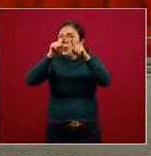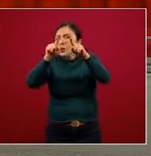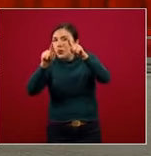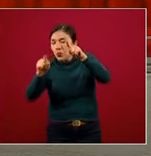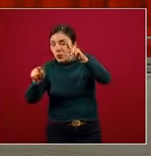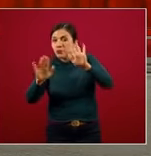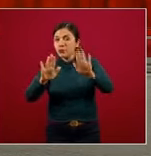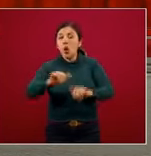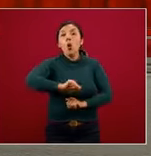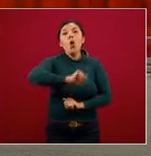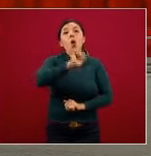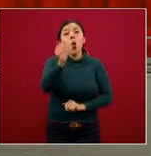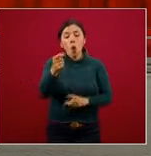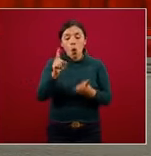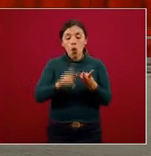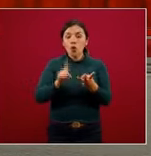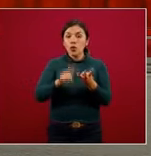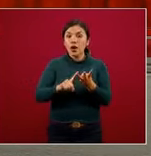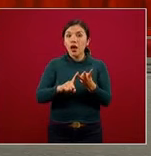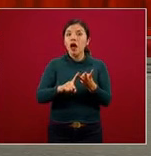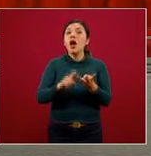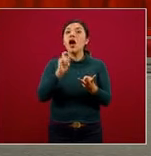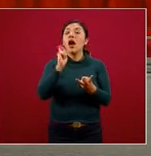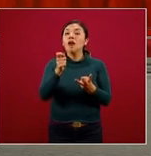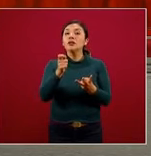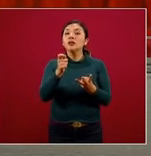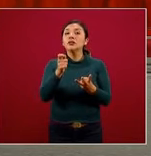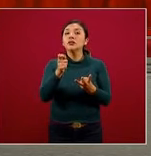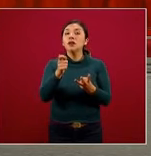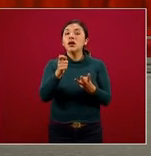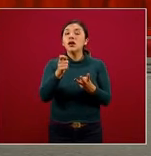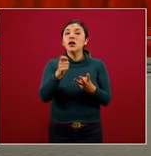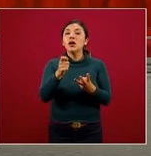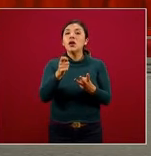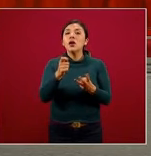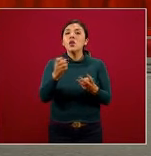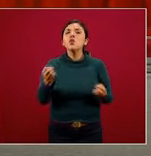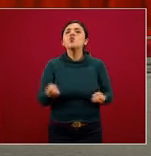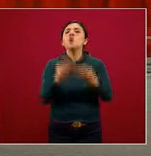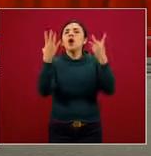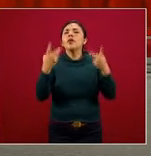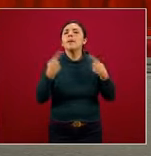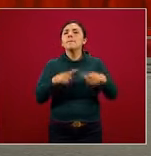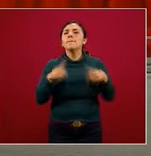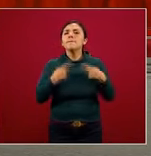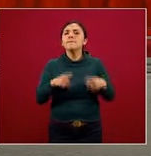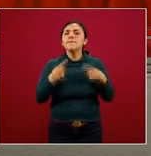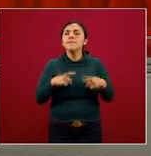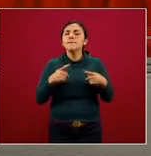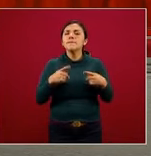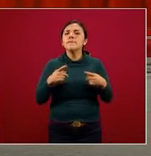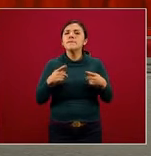tenemos otra buena señal que es la tasa de